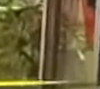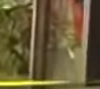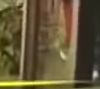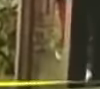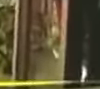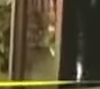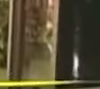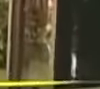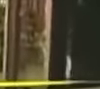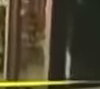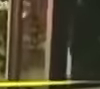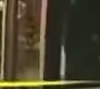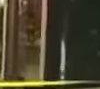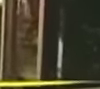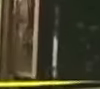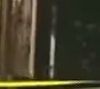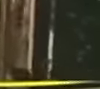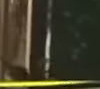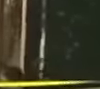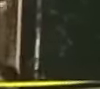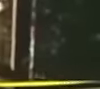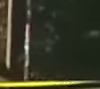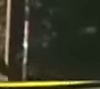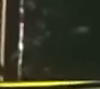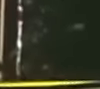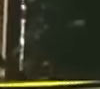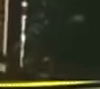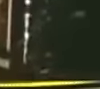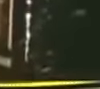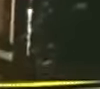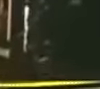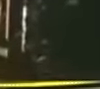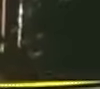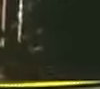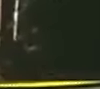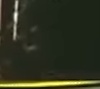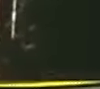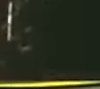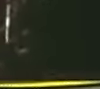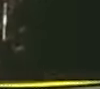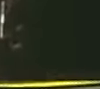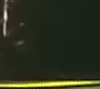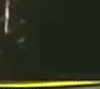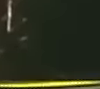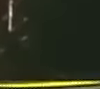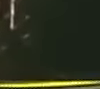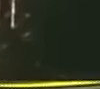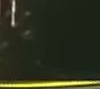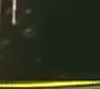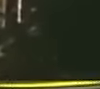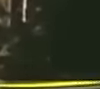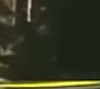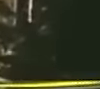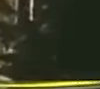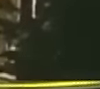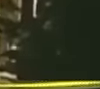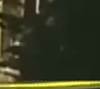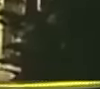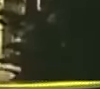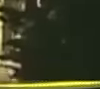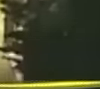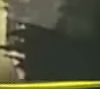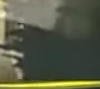además los distintos mandatarios que integran esta bloque regional. Vemos entonces en las imágenes